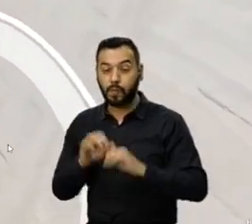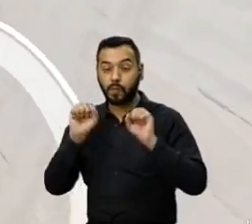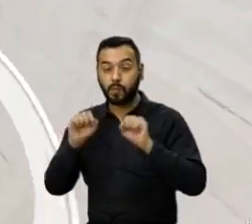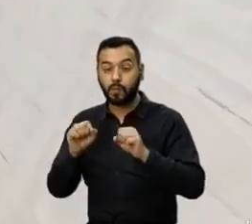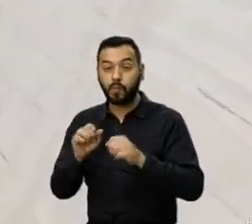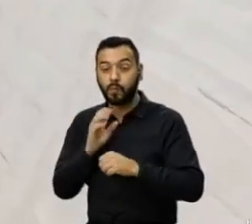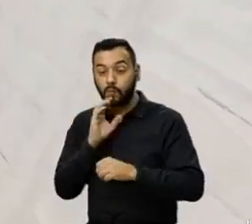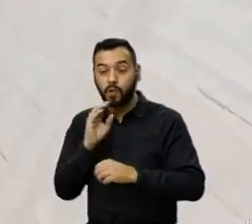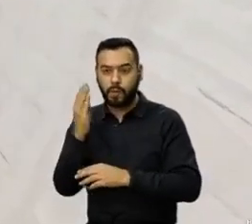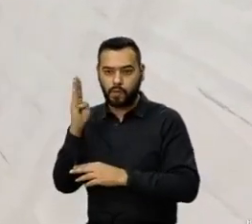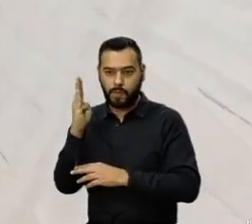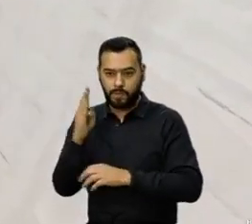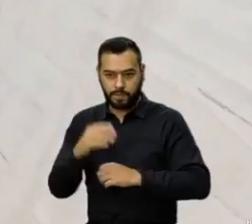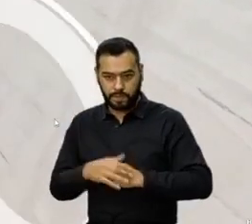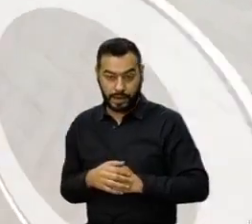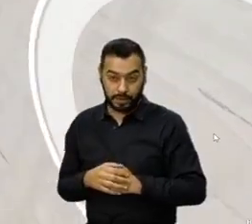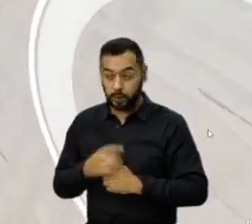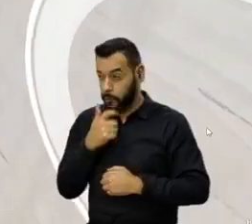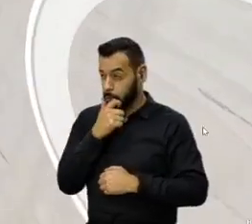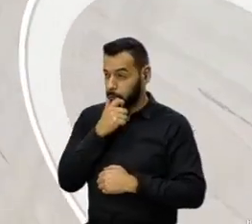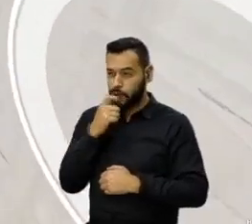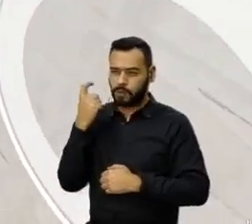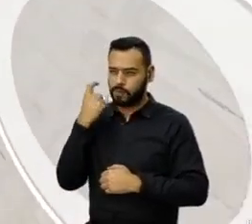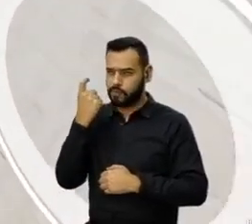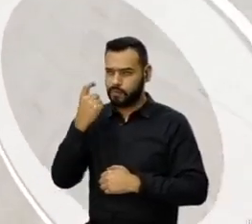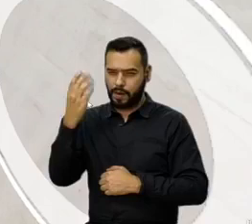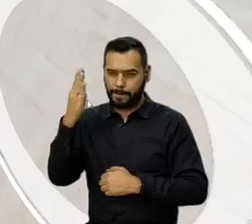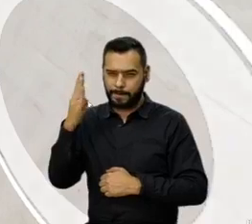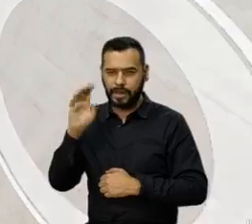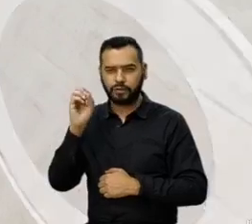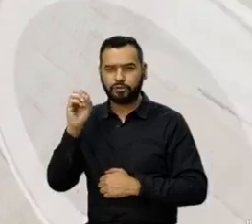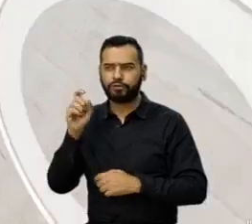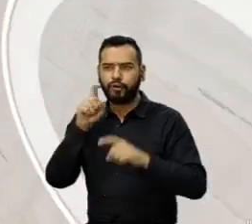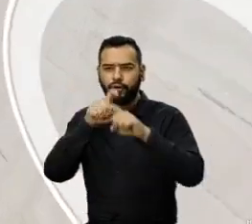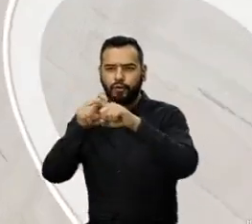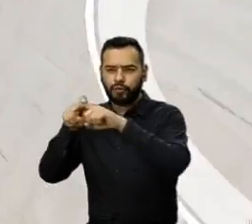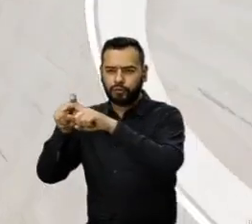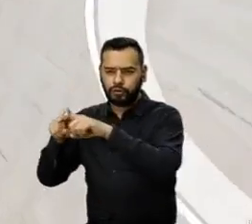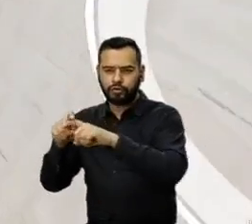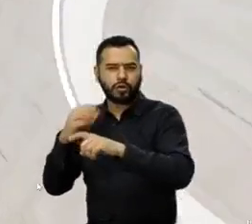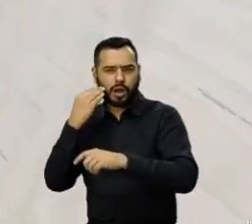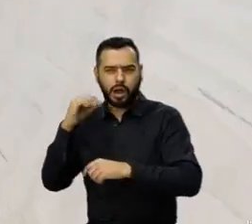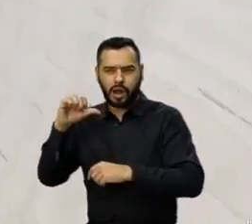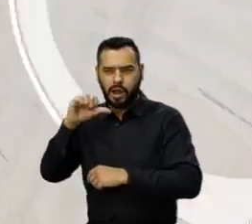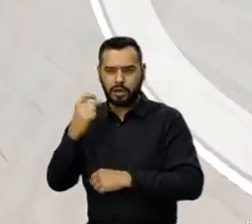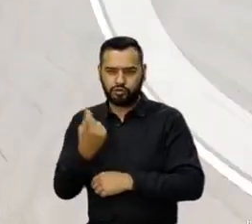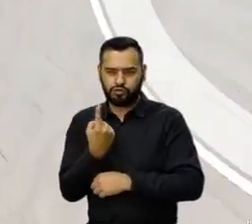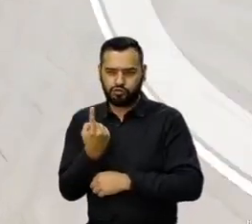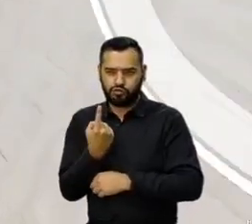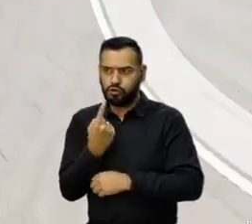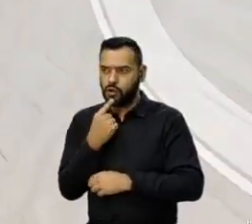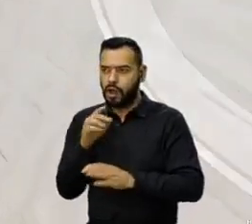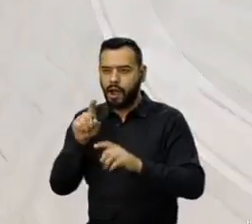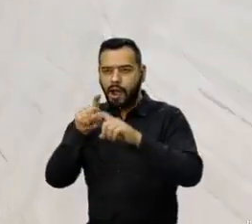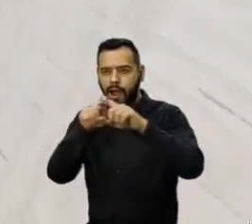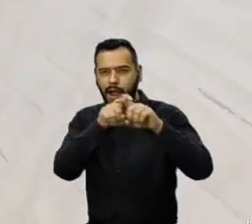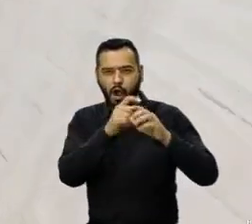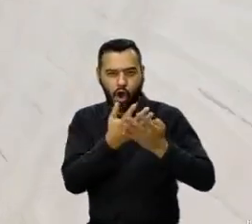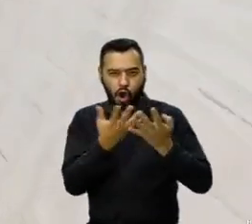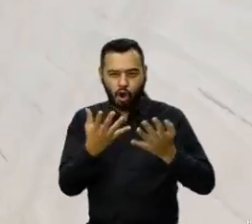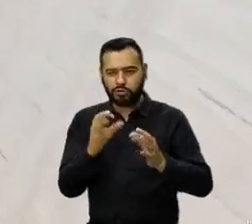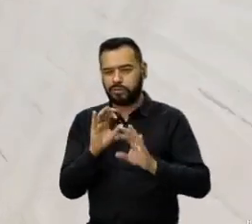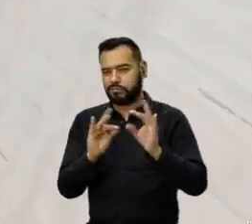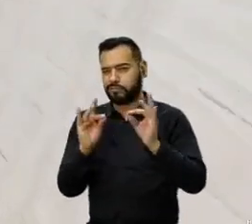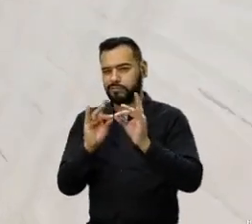podemos convertir en baño si no buscamos un baño te pregunto un closet si soy una mujer solita y estoy buscando un espacio para guardar mis cosas